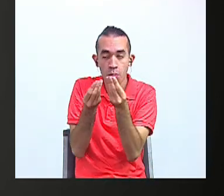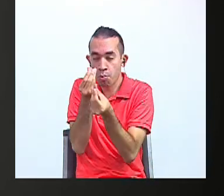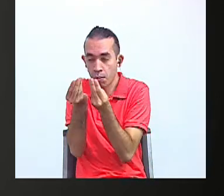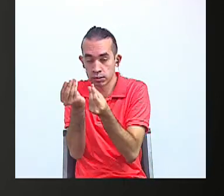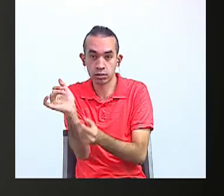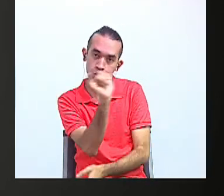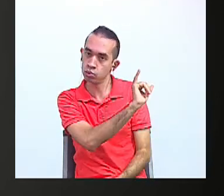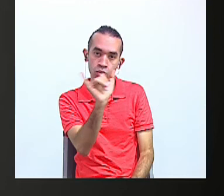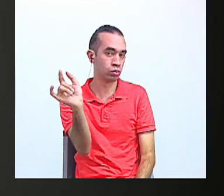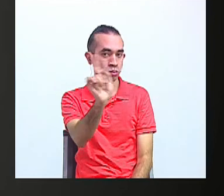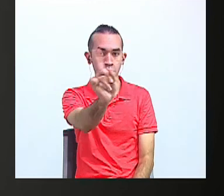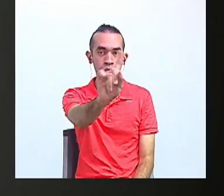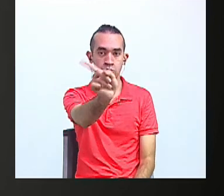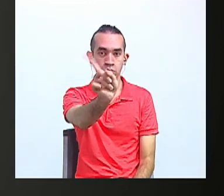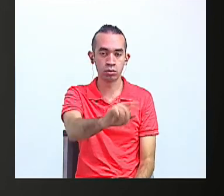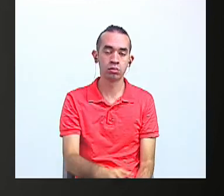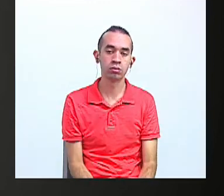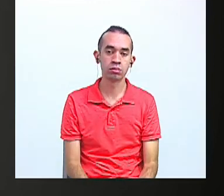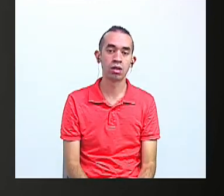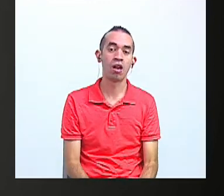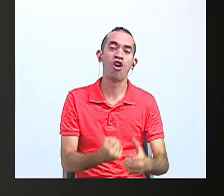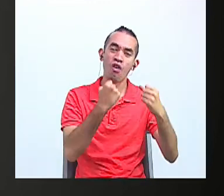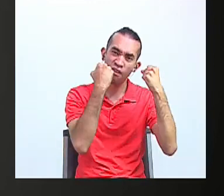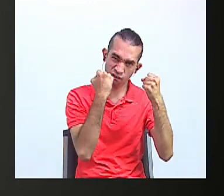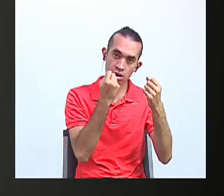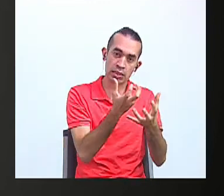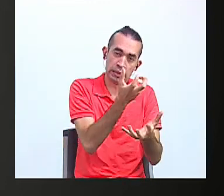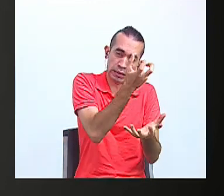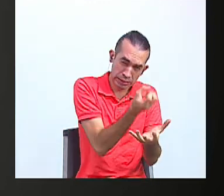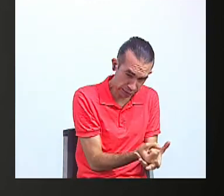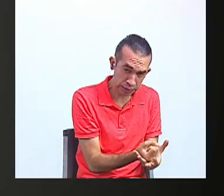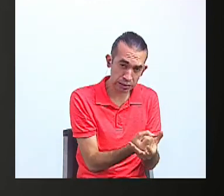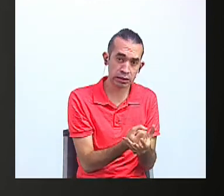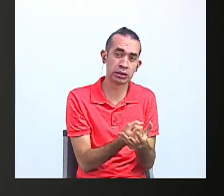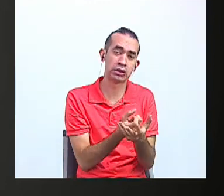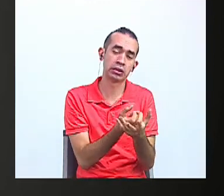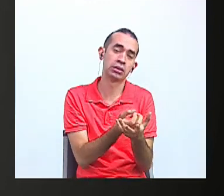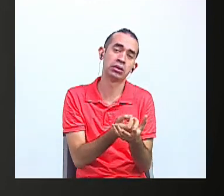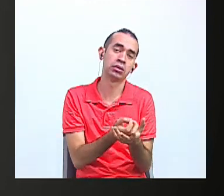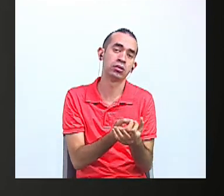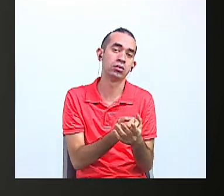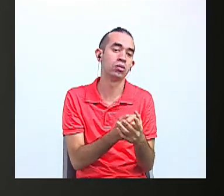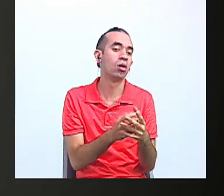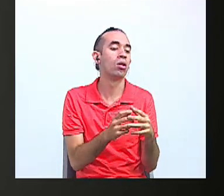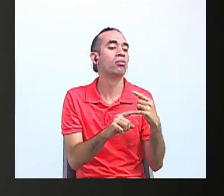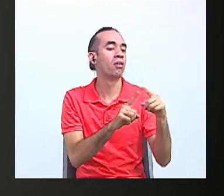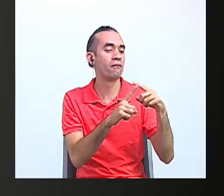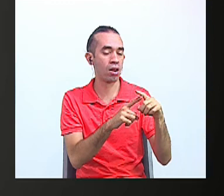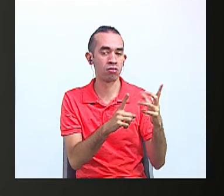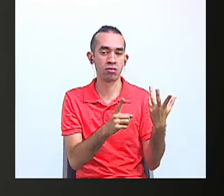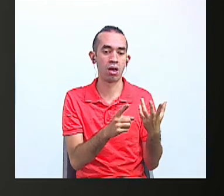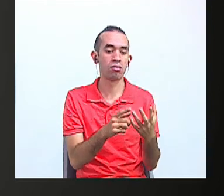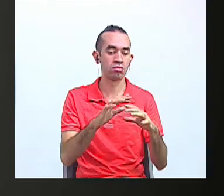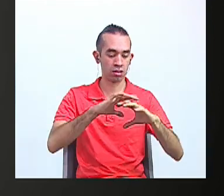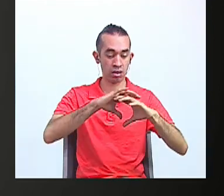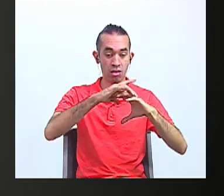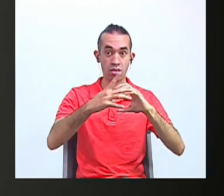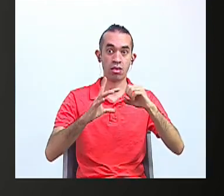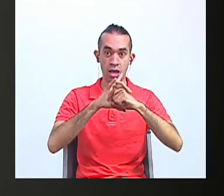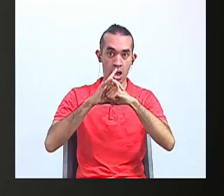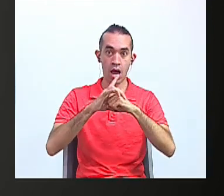mismo. Por lo tanto, cuando hablamos de la fuerza de gravedad, es esa fuerza con que se atraen los cuerpos hacia la superficie